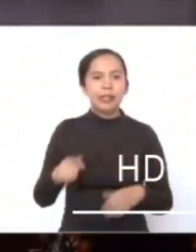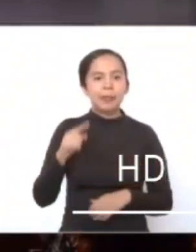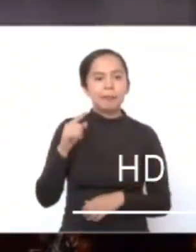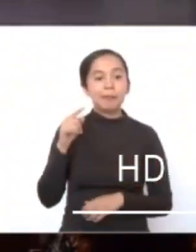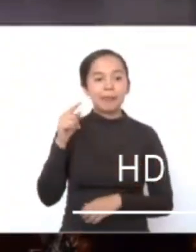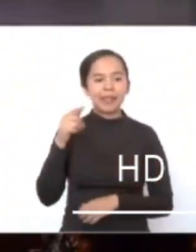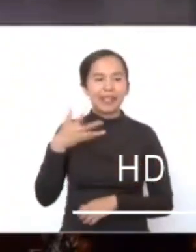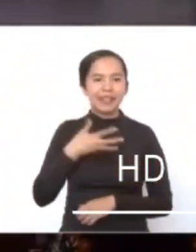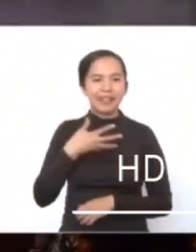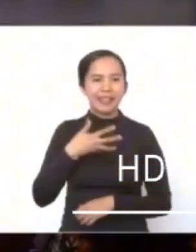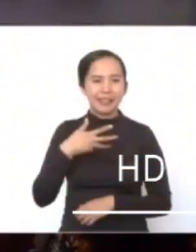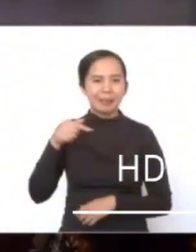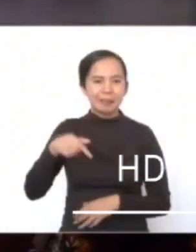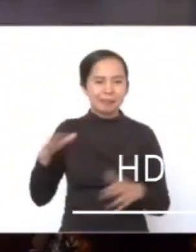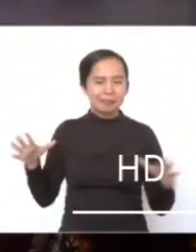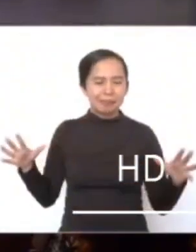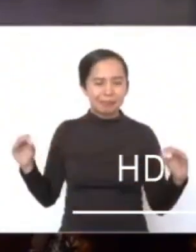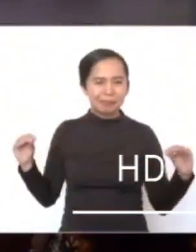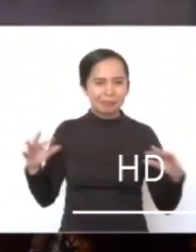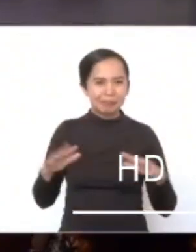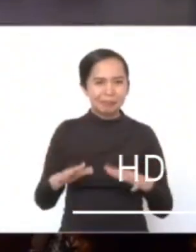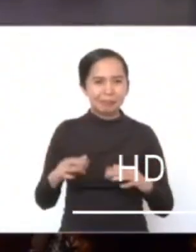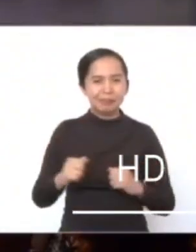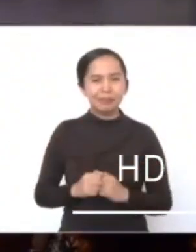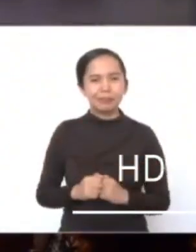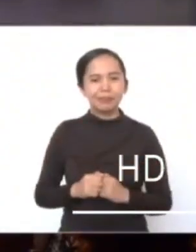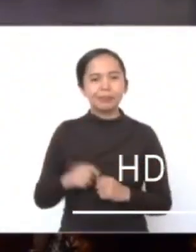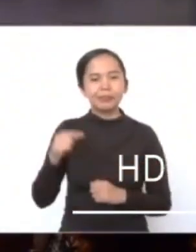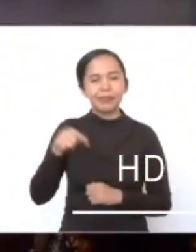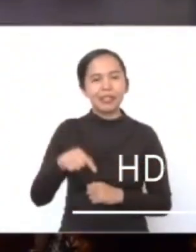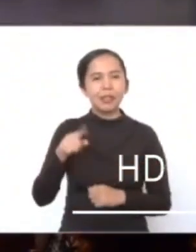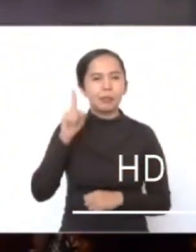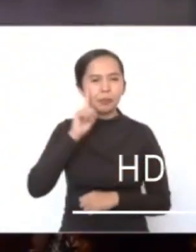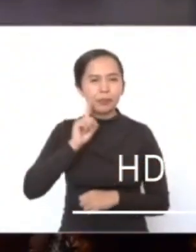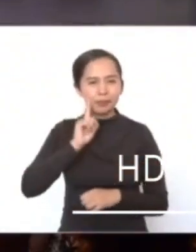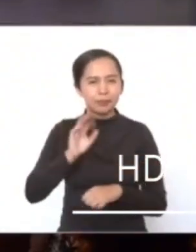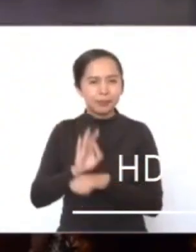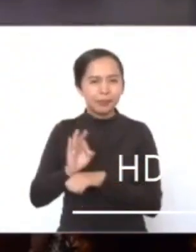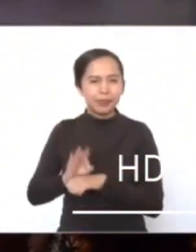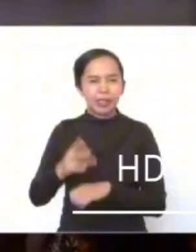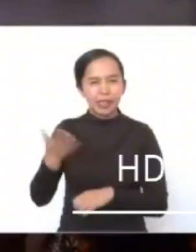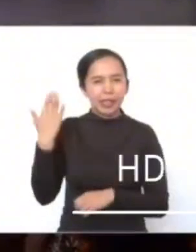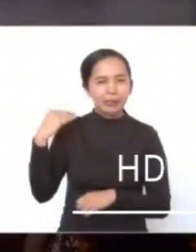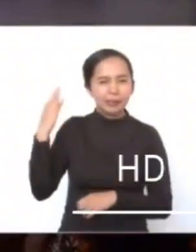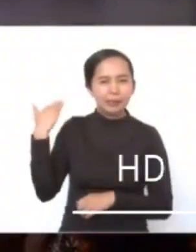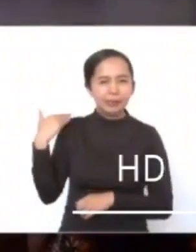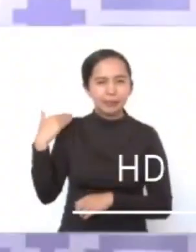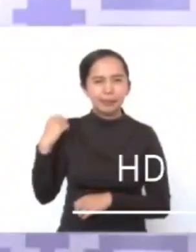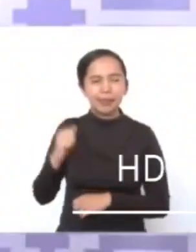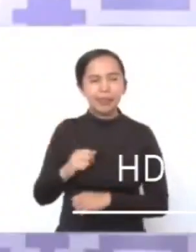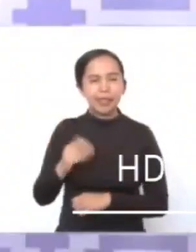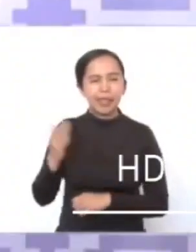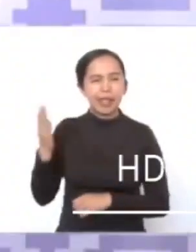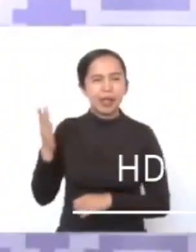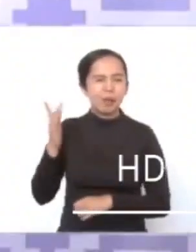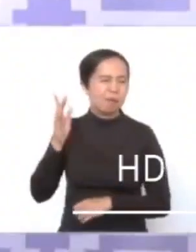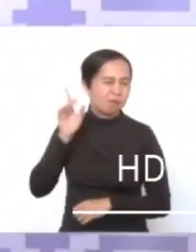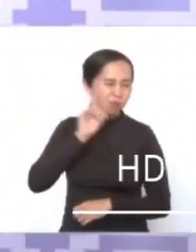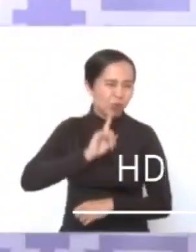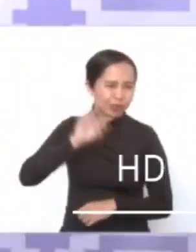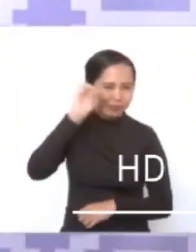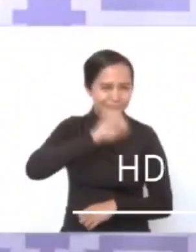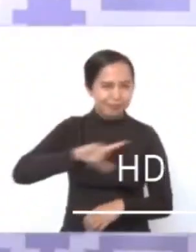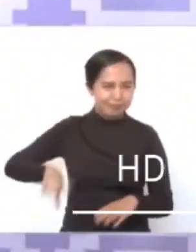allá en esta audiencia, que es la predominancia de las mujeres, porque dicen por ahí, y se lo escuché decir mucho a la doctora Claudia